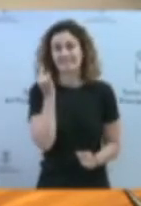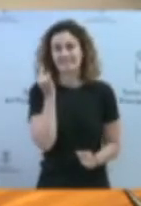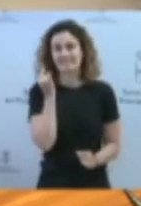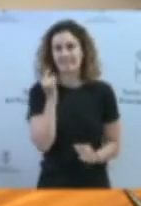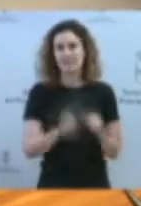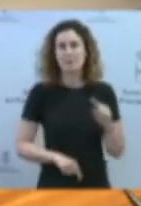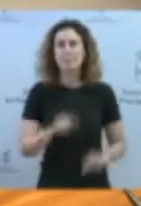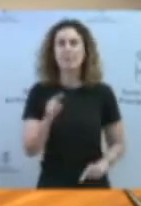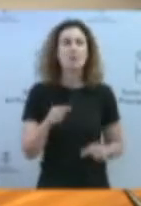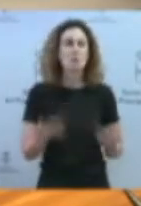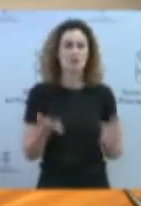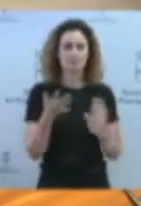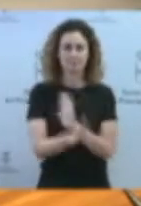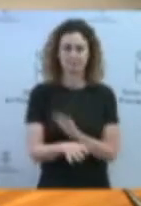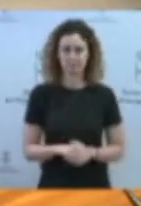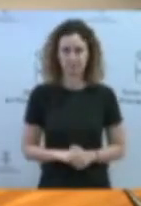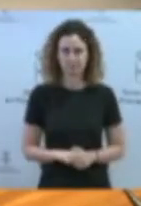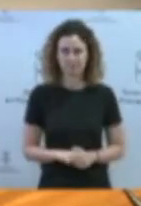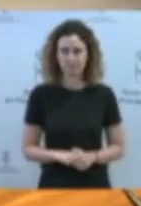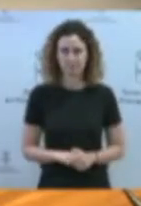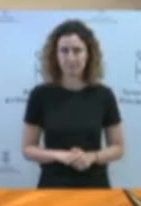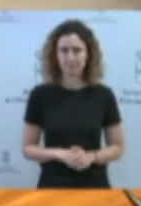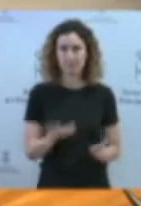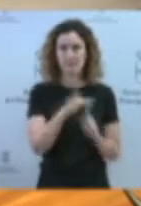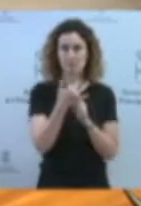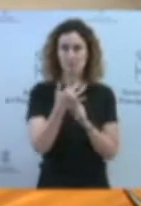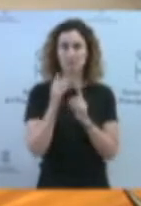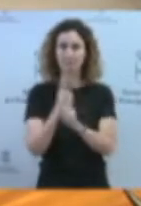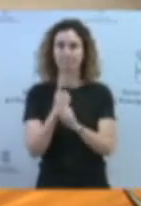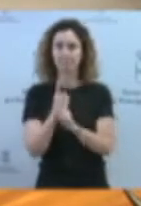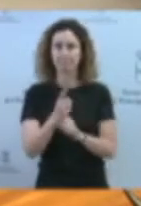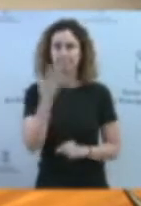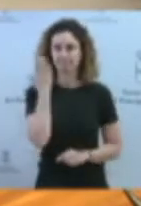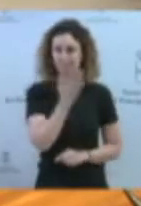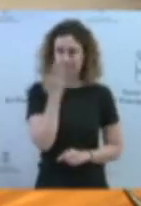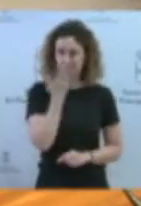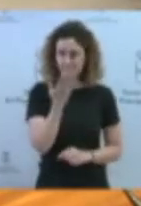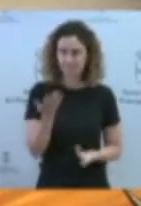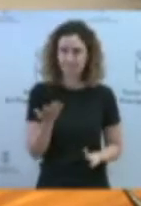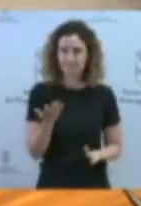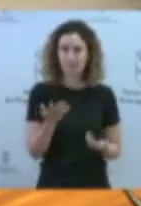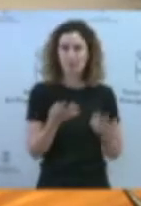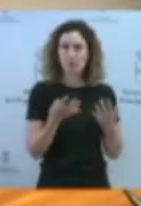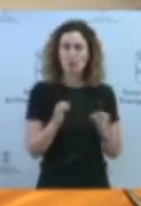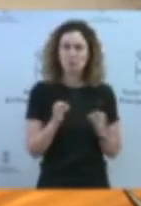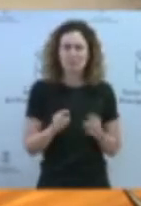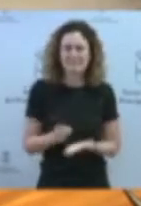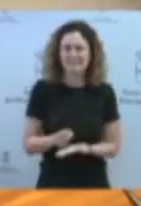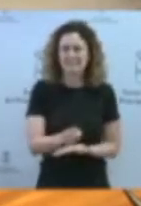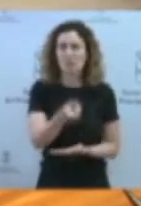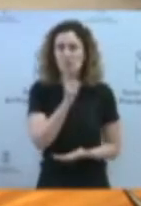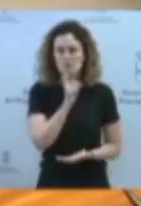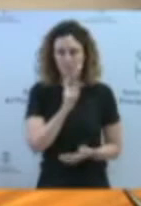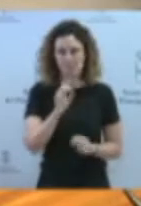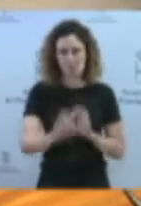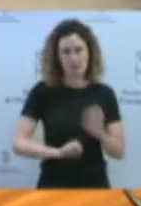Dependía de la situación del transporte escolar, que ustedes saben que son 900 rutas y organizar todo es complicado, dependían del servicio de